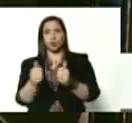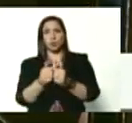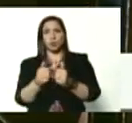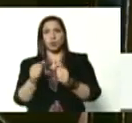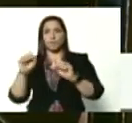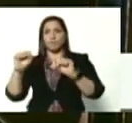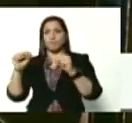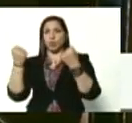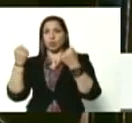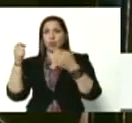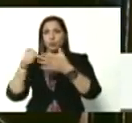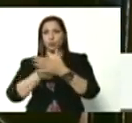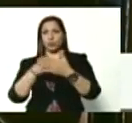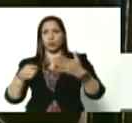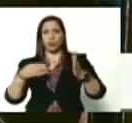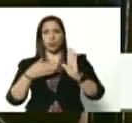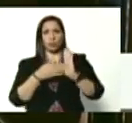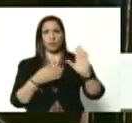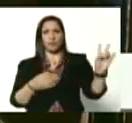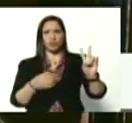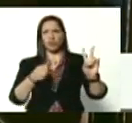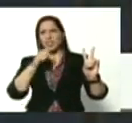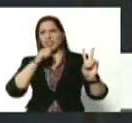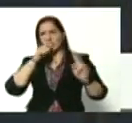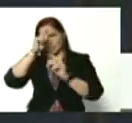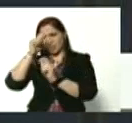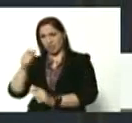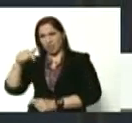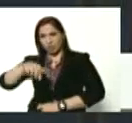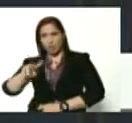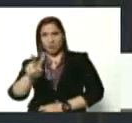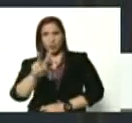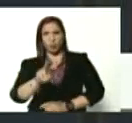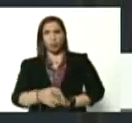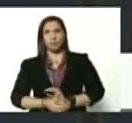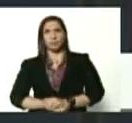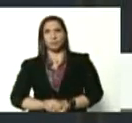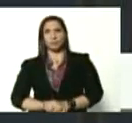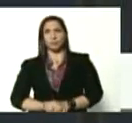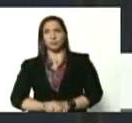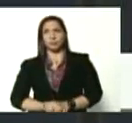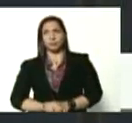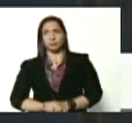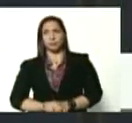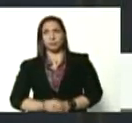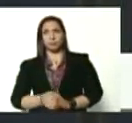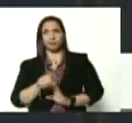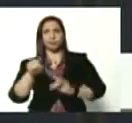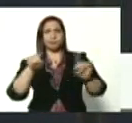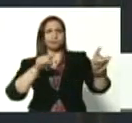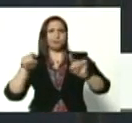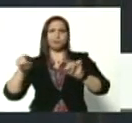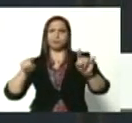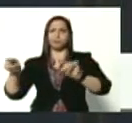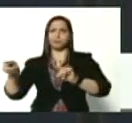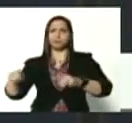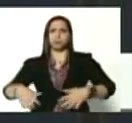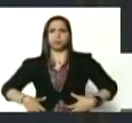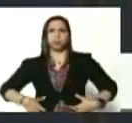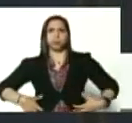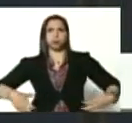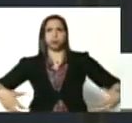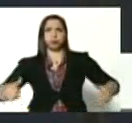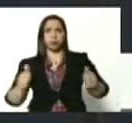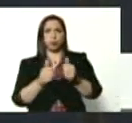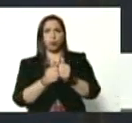el bloqueo y las sanciones y a quienes ellos designaron aquí en venezuela a dedo se han enriquecido con los